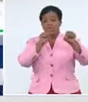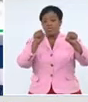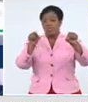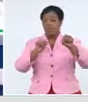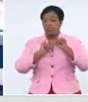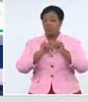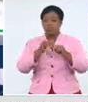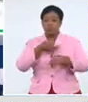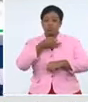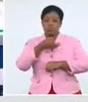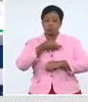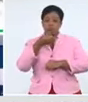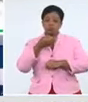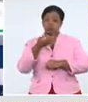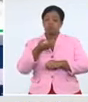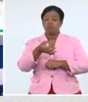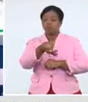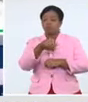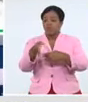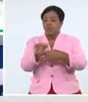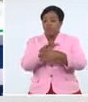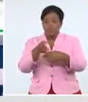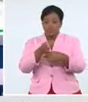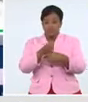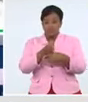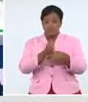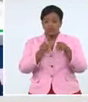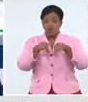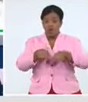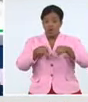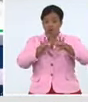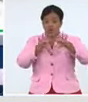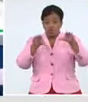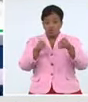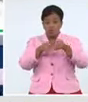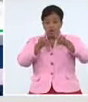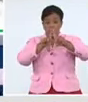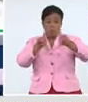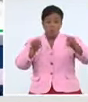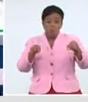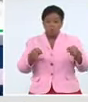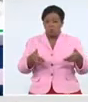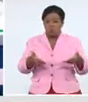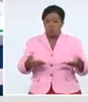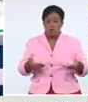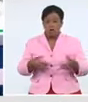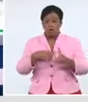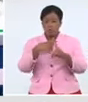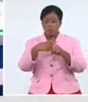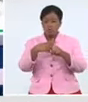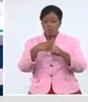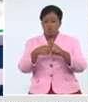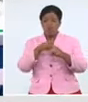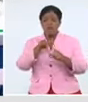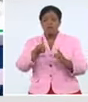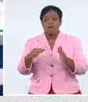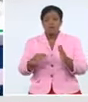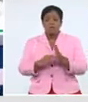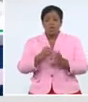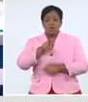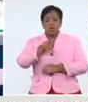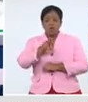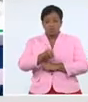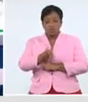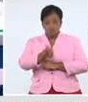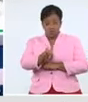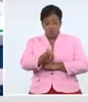enfermedad por cada uno de los municipios del país. Hoy el acumulado en Cuba de casos autóctonos, 1.201